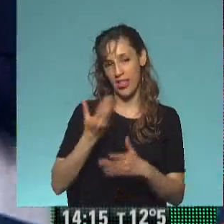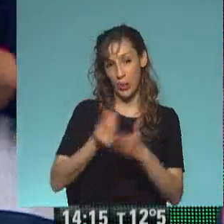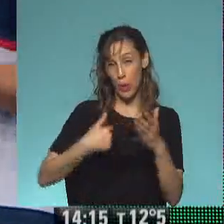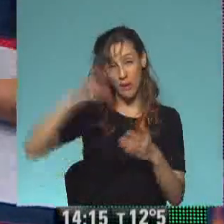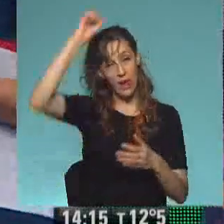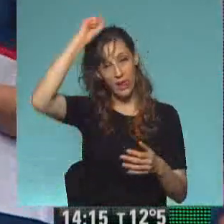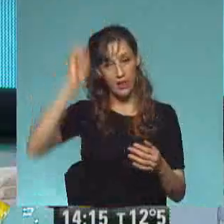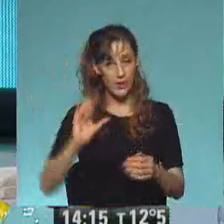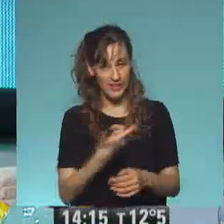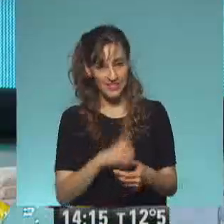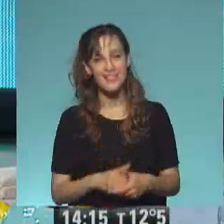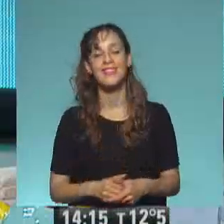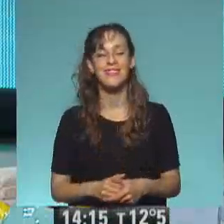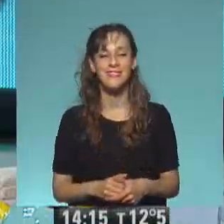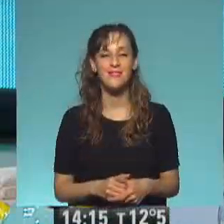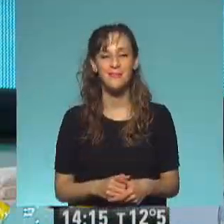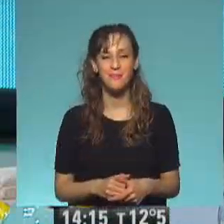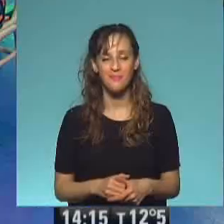cabeza.